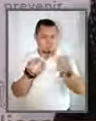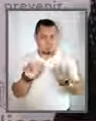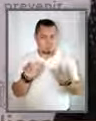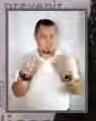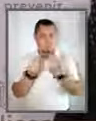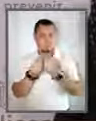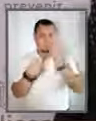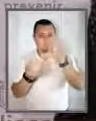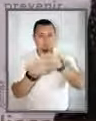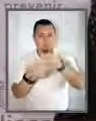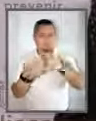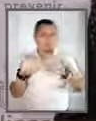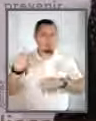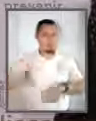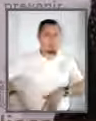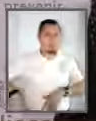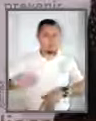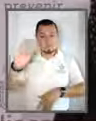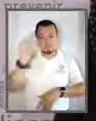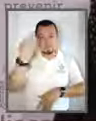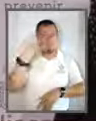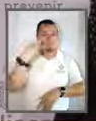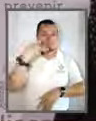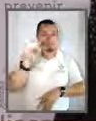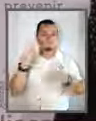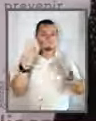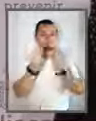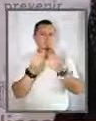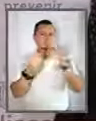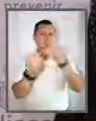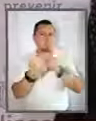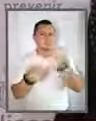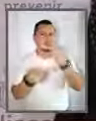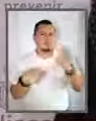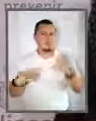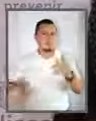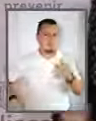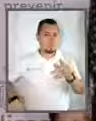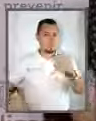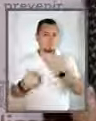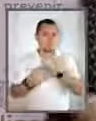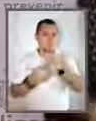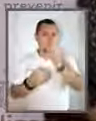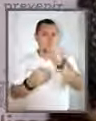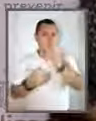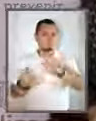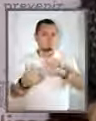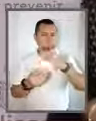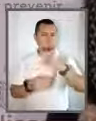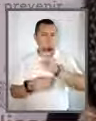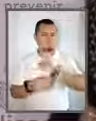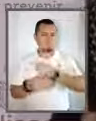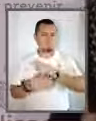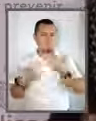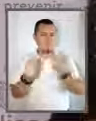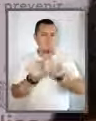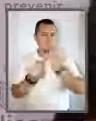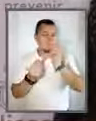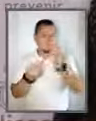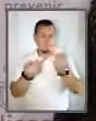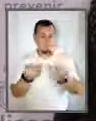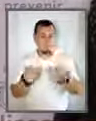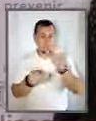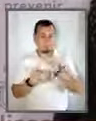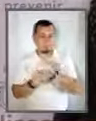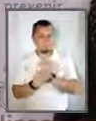las prescripciones del gobierno federal, ni mucho menos por las que prescribe el gobierno del Estado a través de la Secretaría de Salud. Derivado de una serie